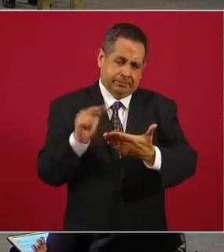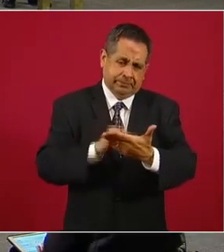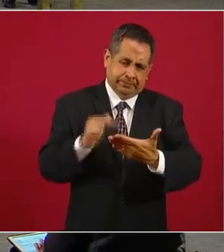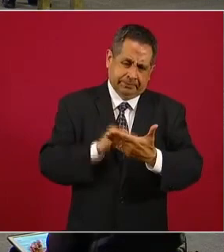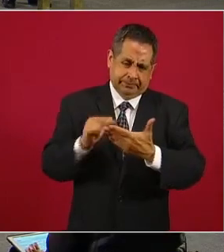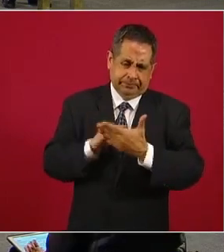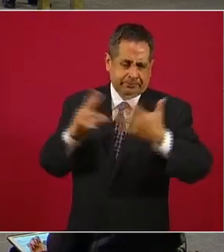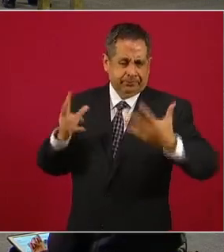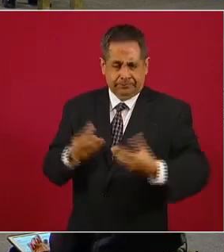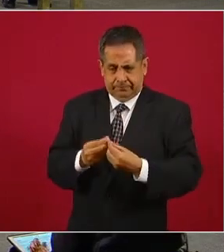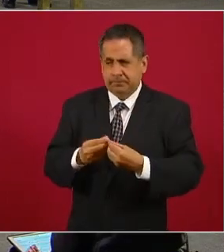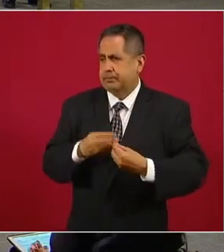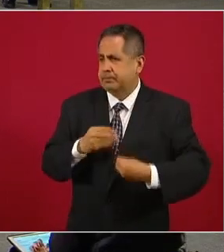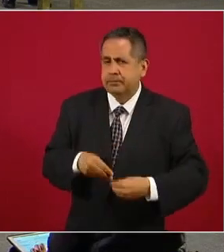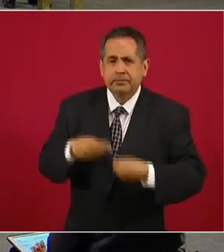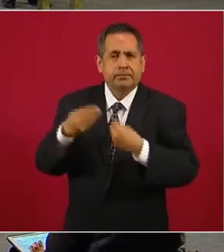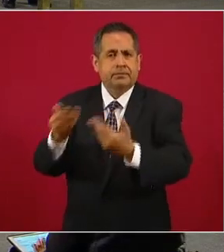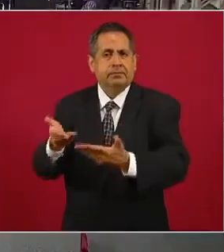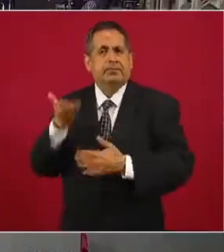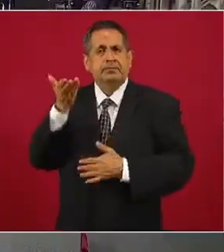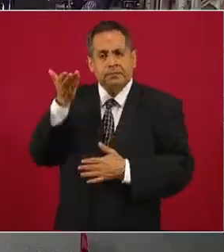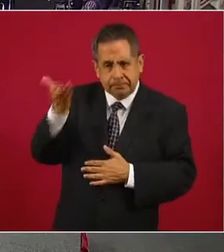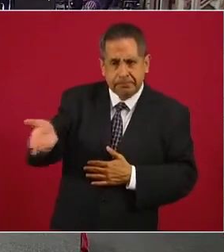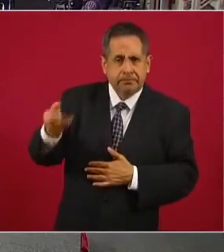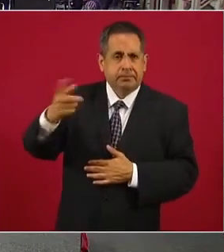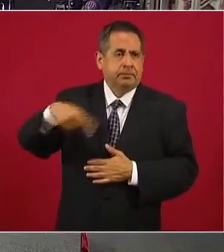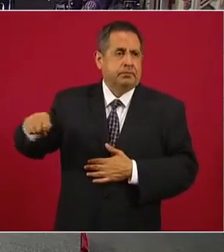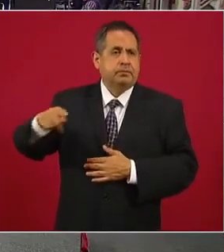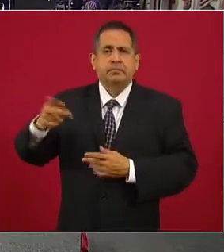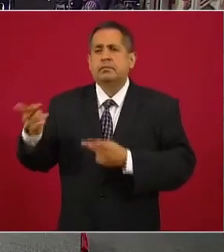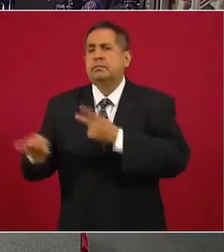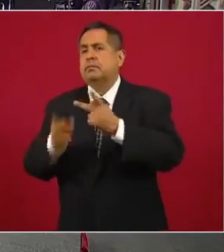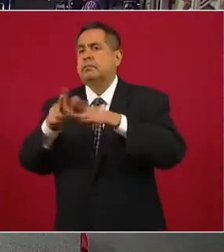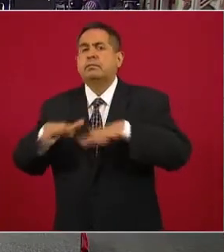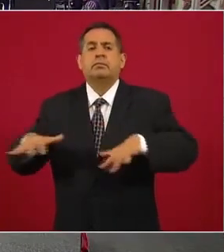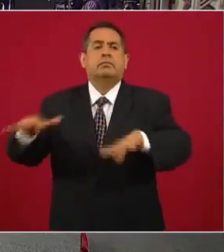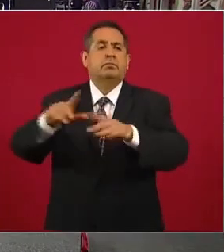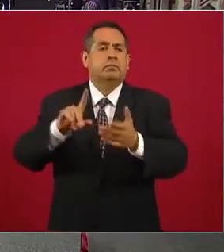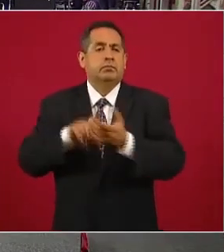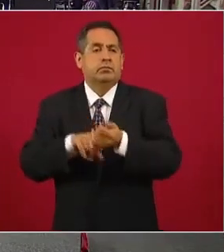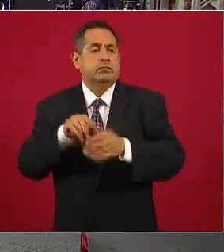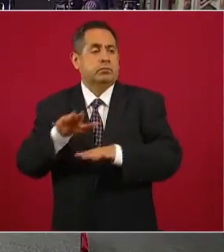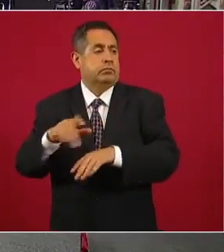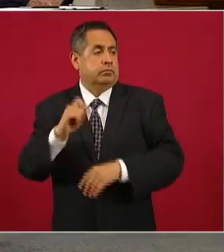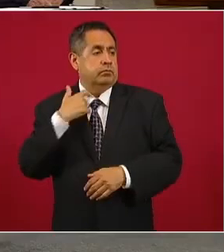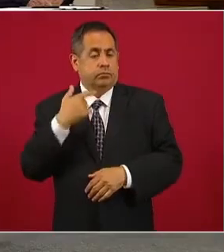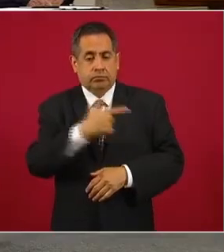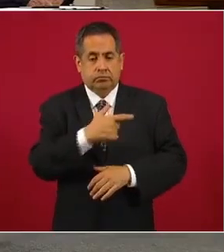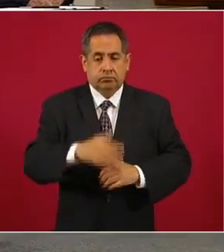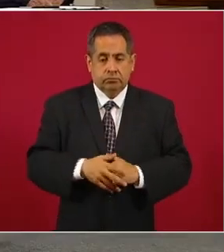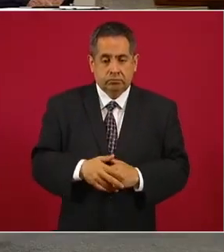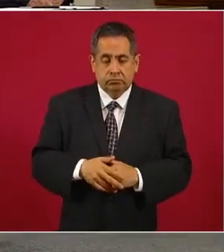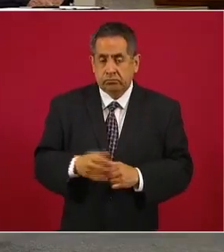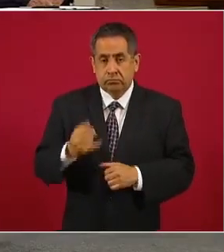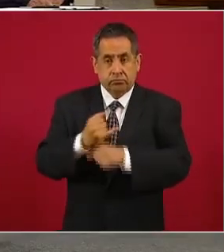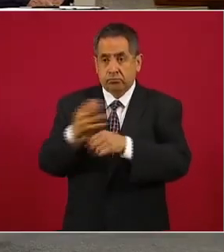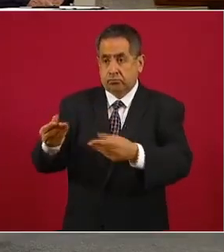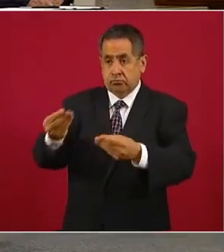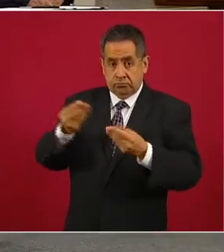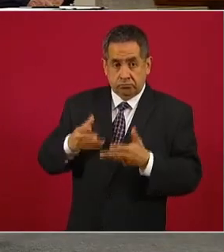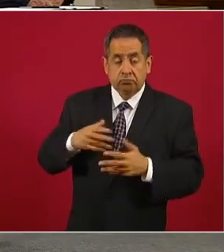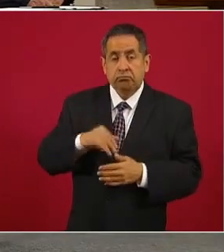solicitar esta consulta. La información que tengo es de que sí van